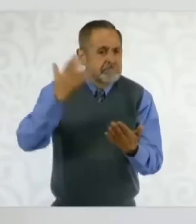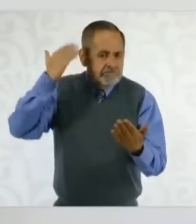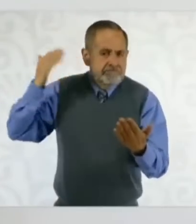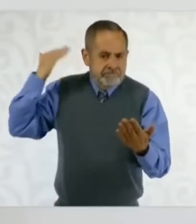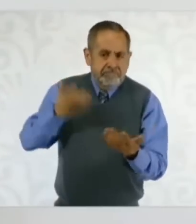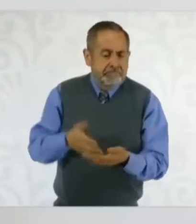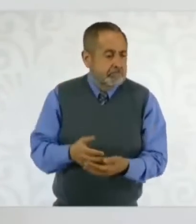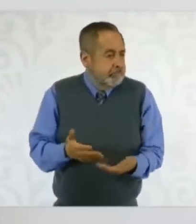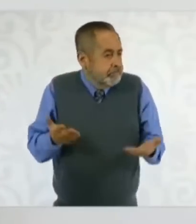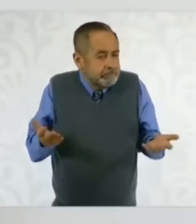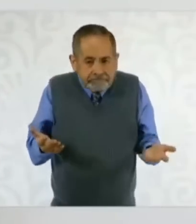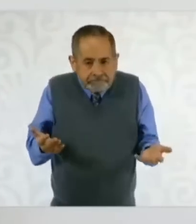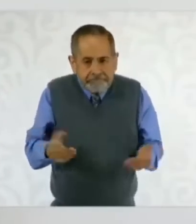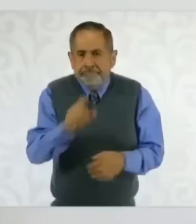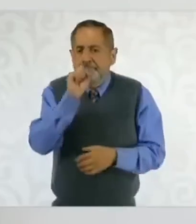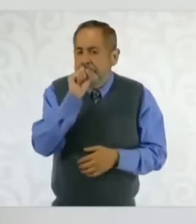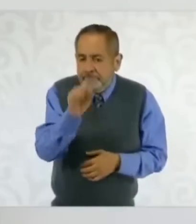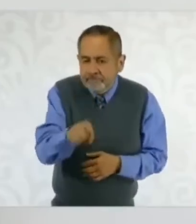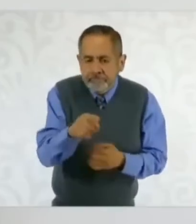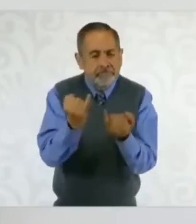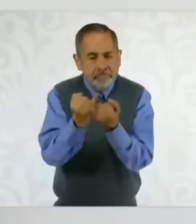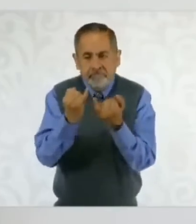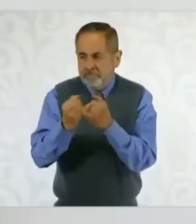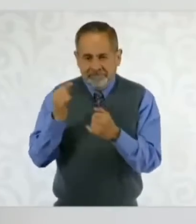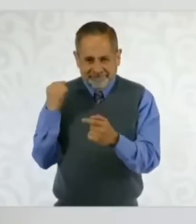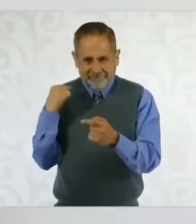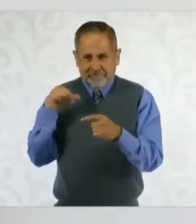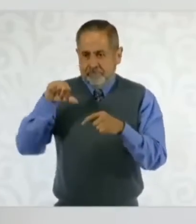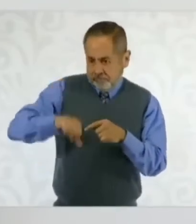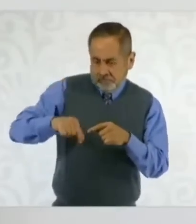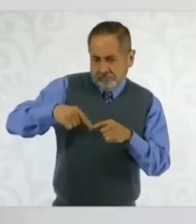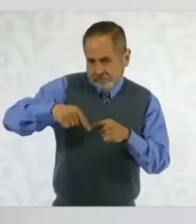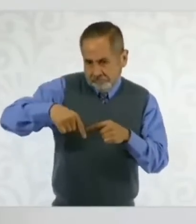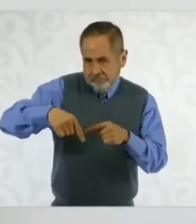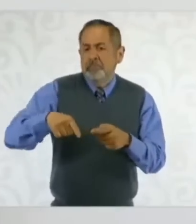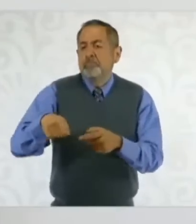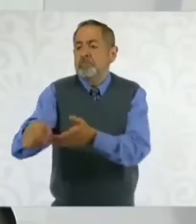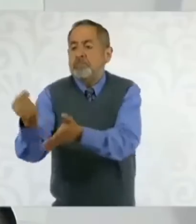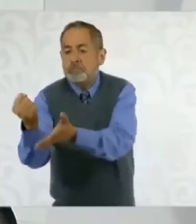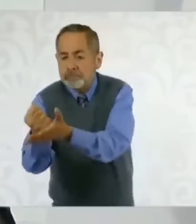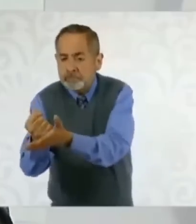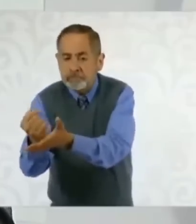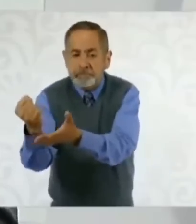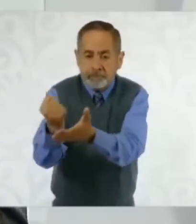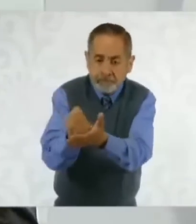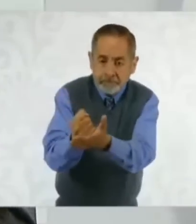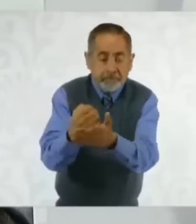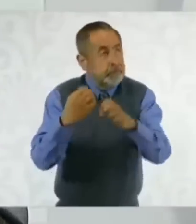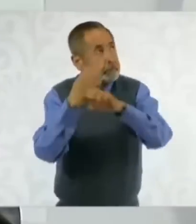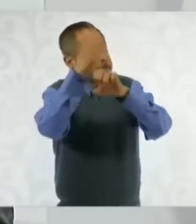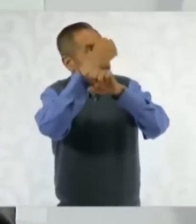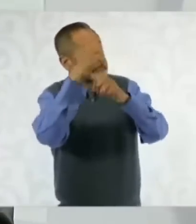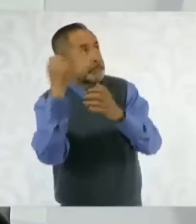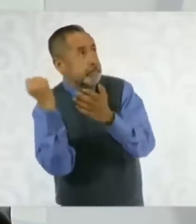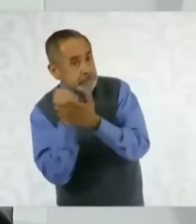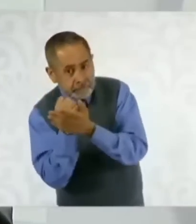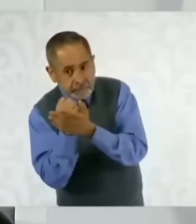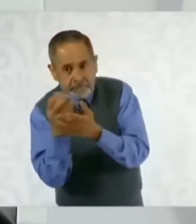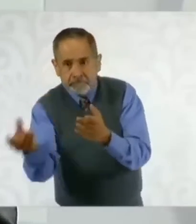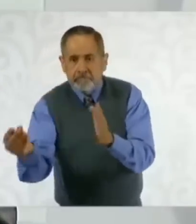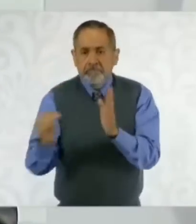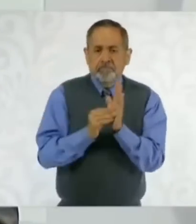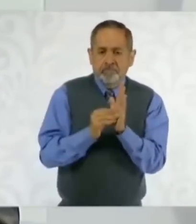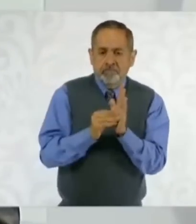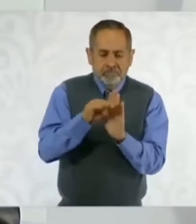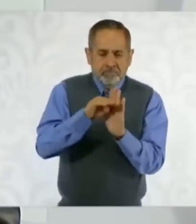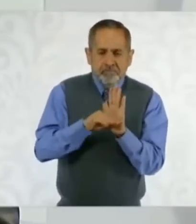esta reforma es elevar a rango constitucional, reconocer en la Carta Magna lo que ya